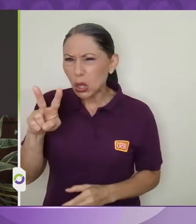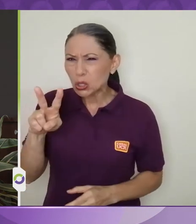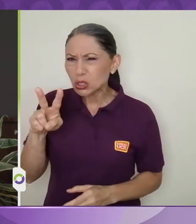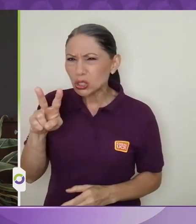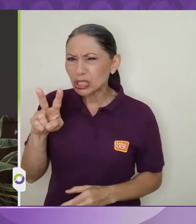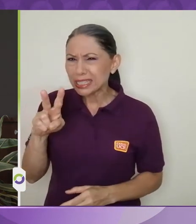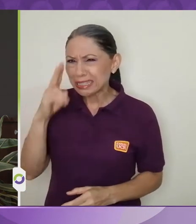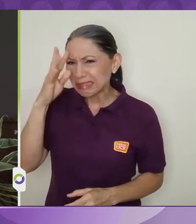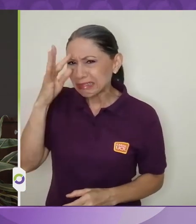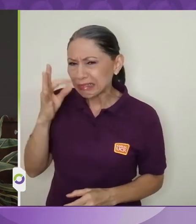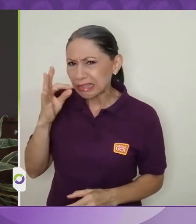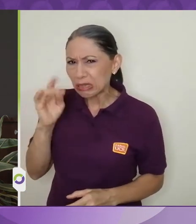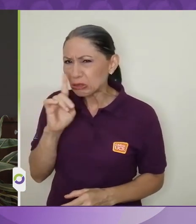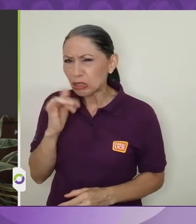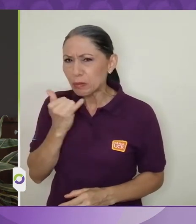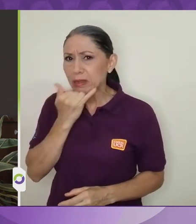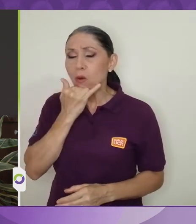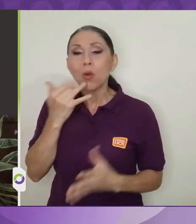2002, si no me falla la memoria,